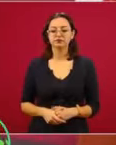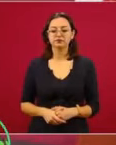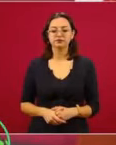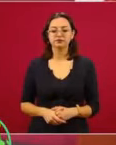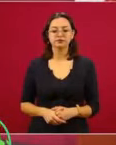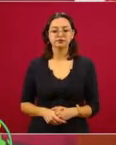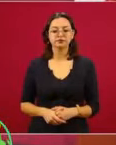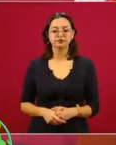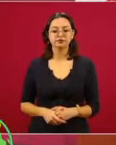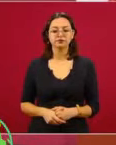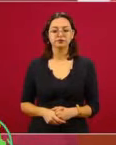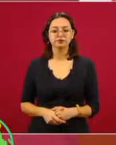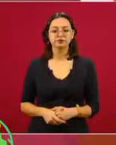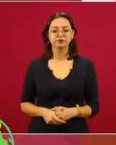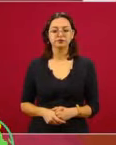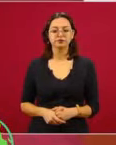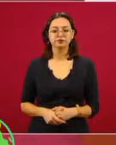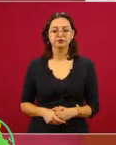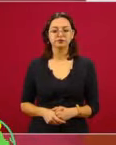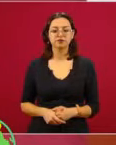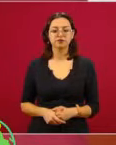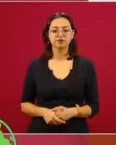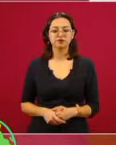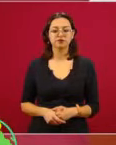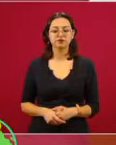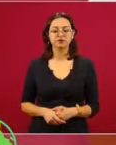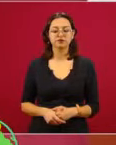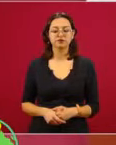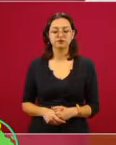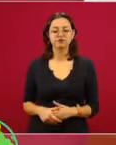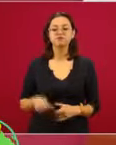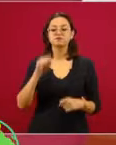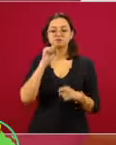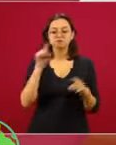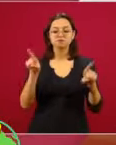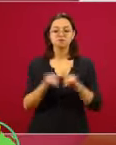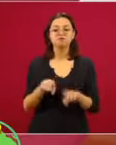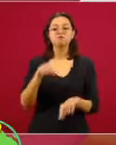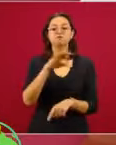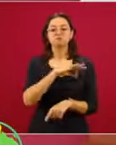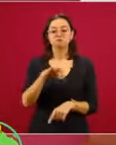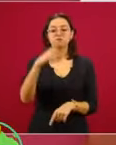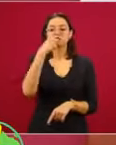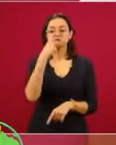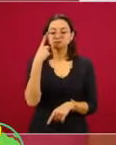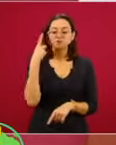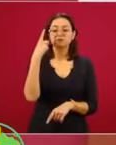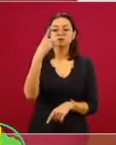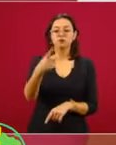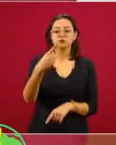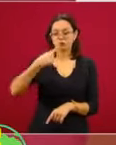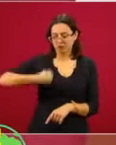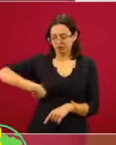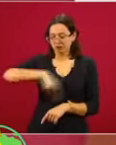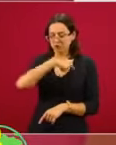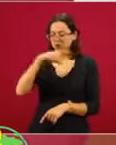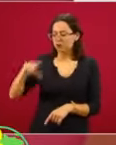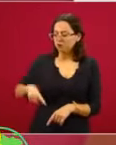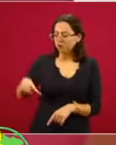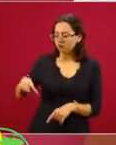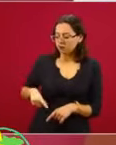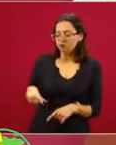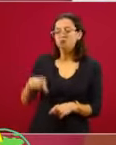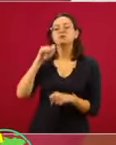Les puedo mandar a decir que vamos nosotros a hacer lo propio.